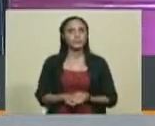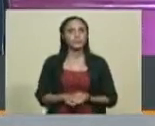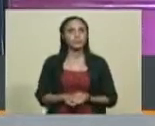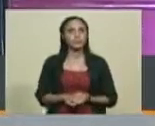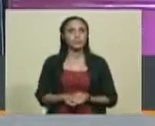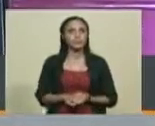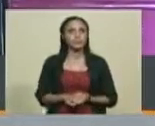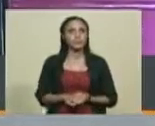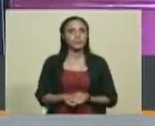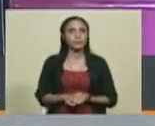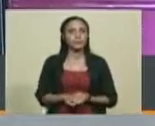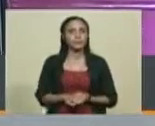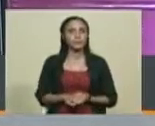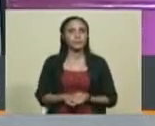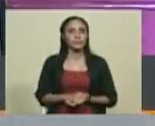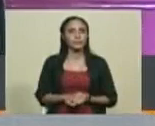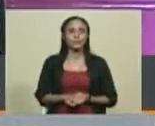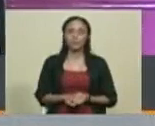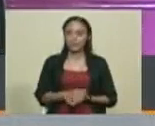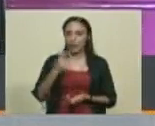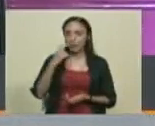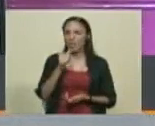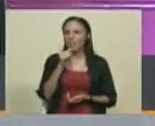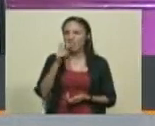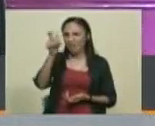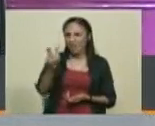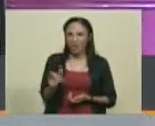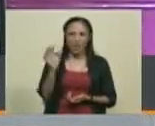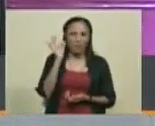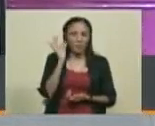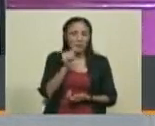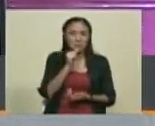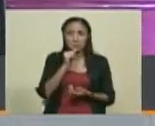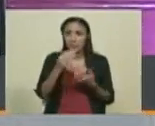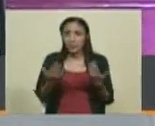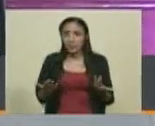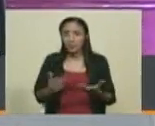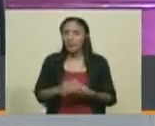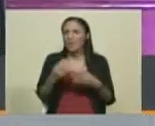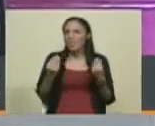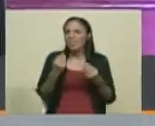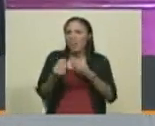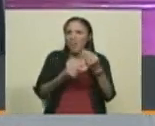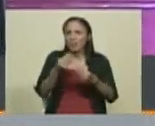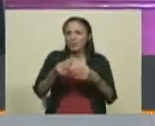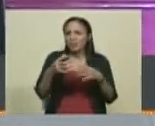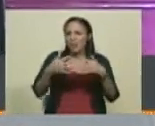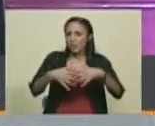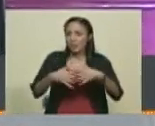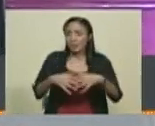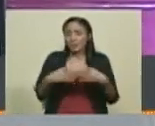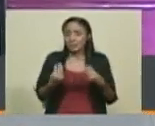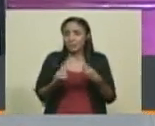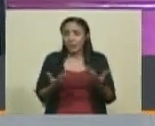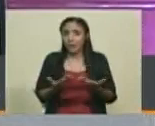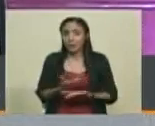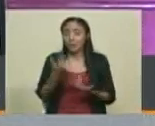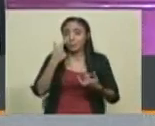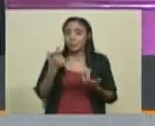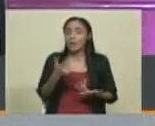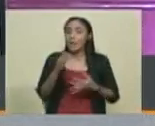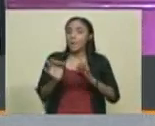permítame presentarla, para que el país sepa la calidad y la